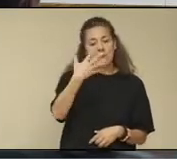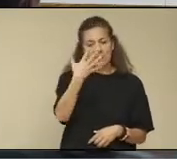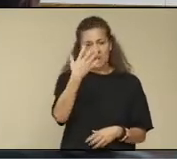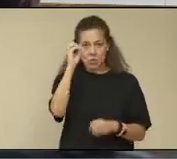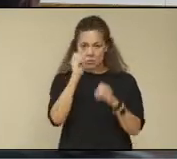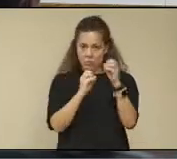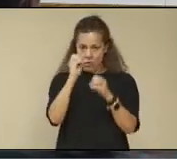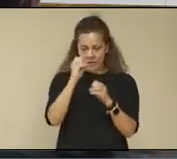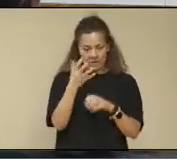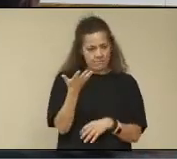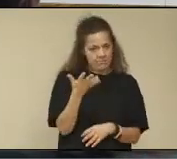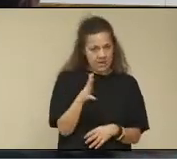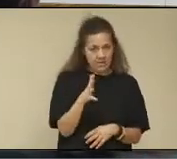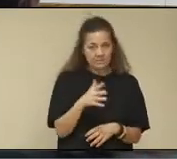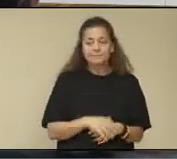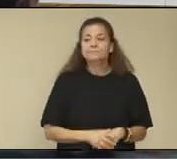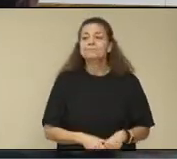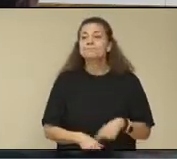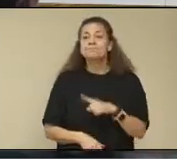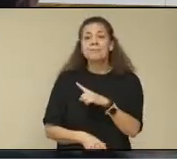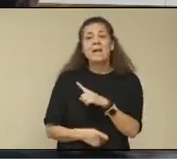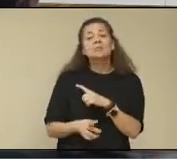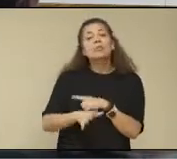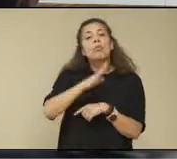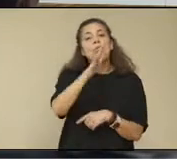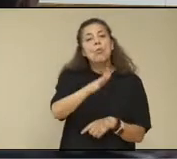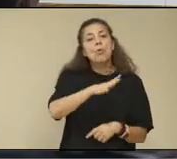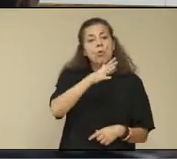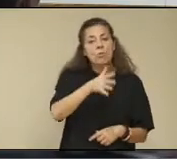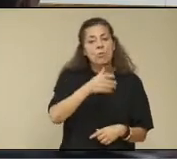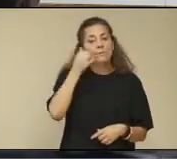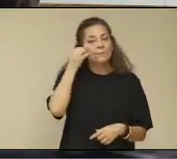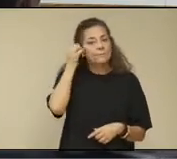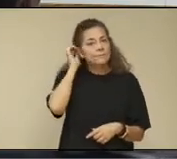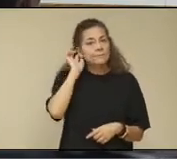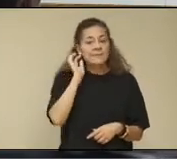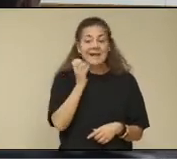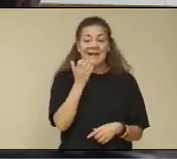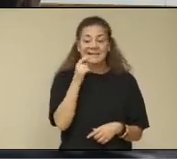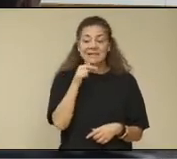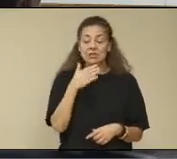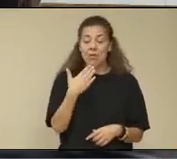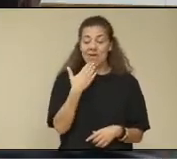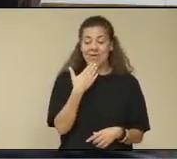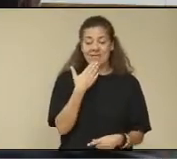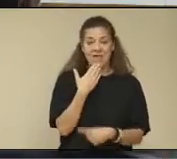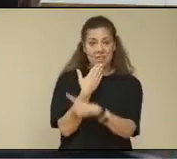aproximadamente. Esto es causado porque, si esto es la edad